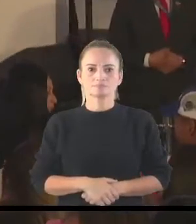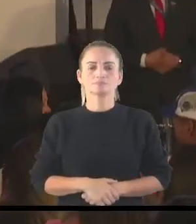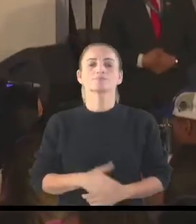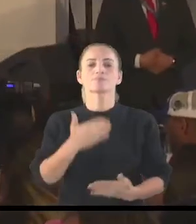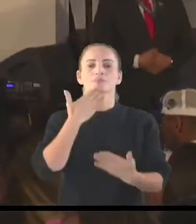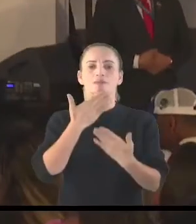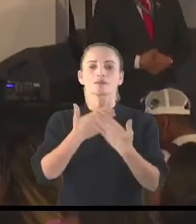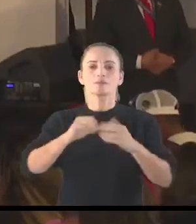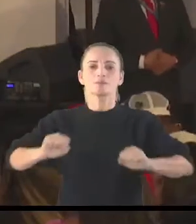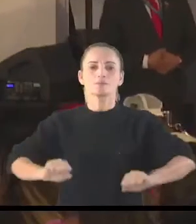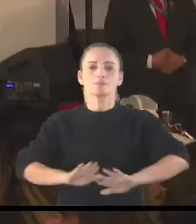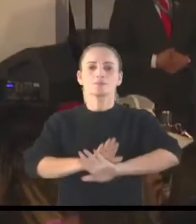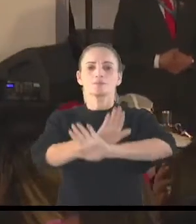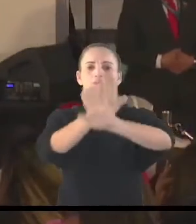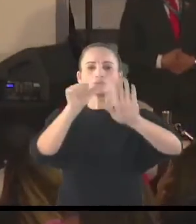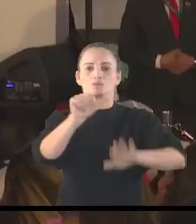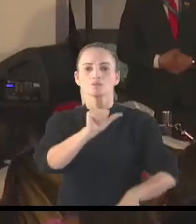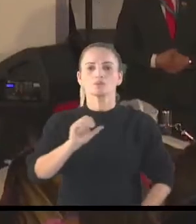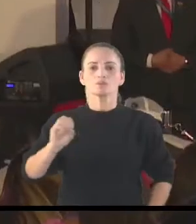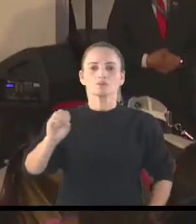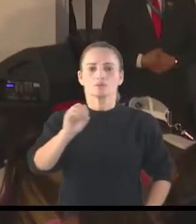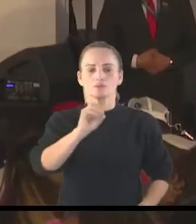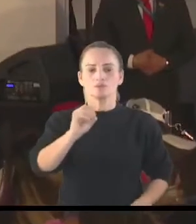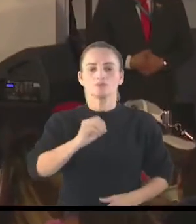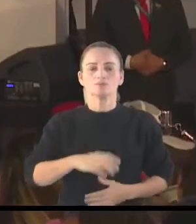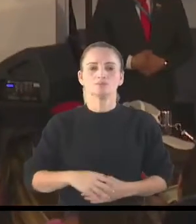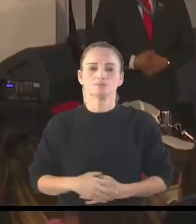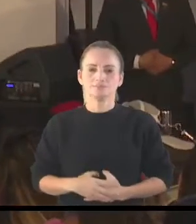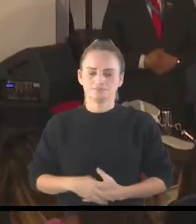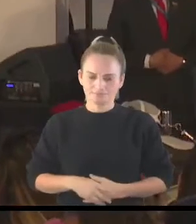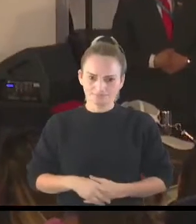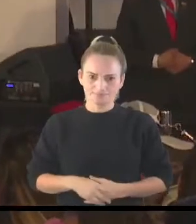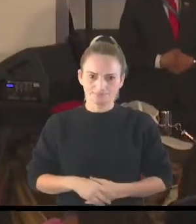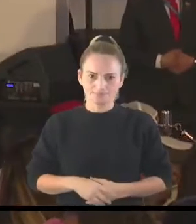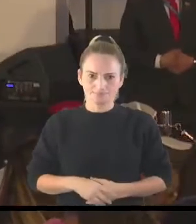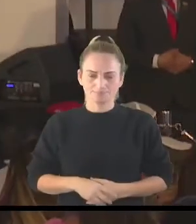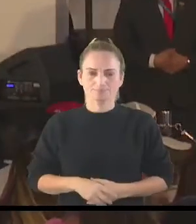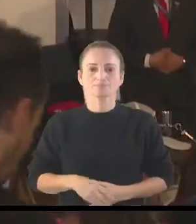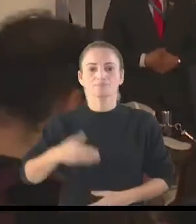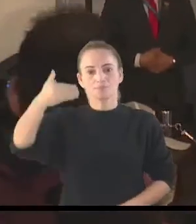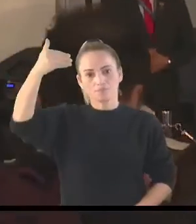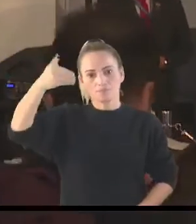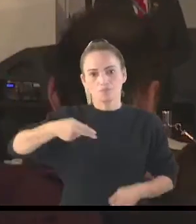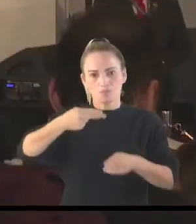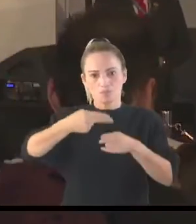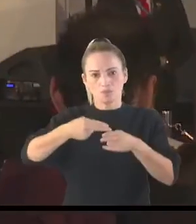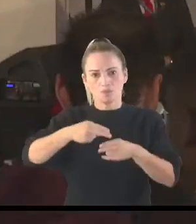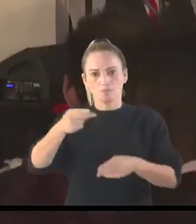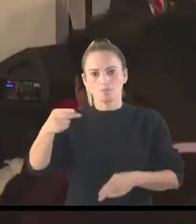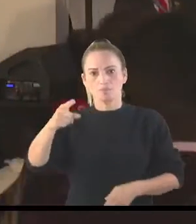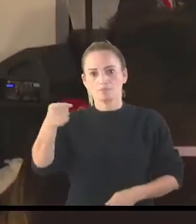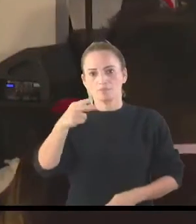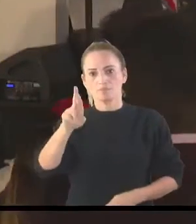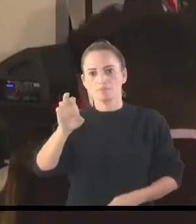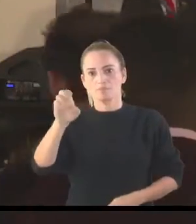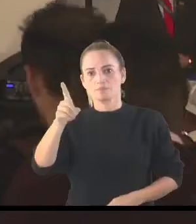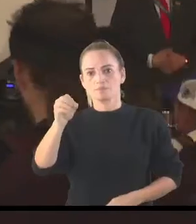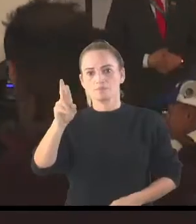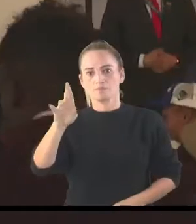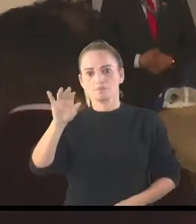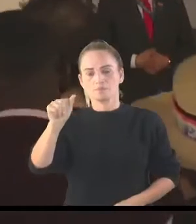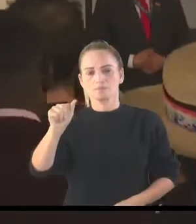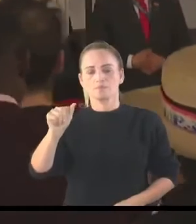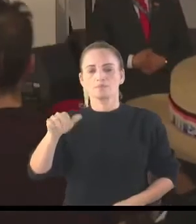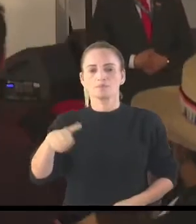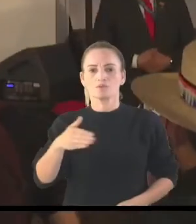Muy buenos días a todos y a todas. Buenos días, ¿cómo están? Mi nombre es Gregoria Flores, vengo del sur de Bolívar